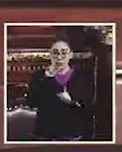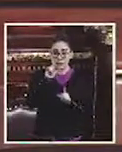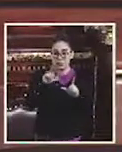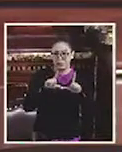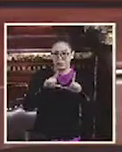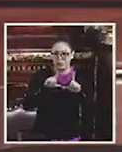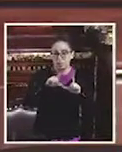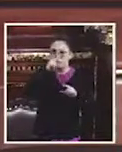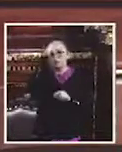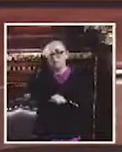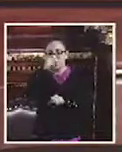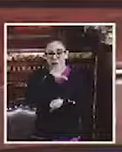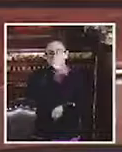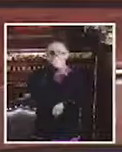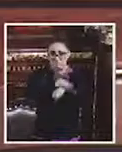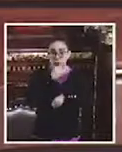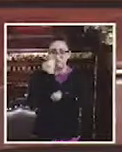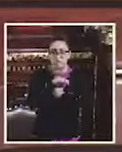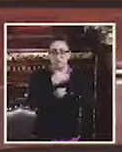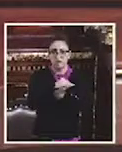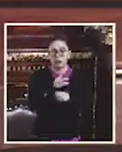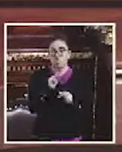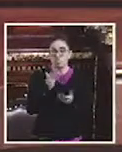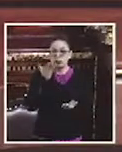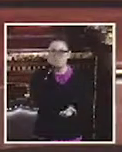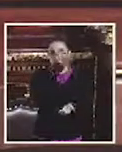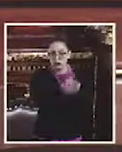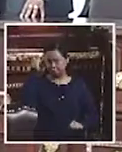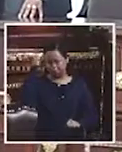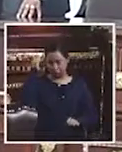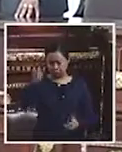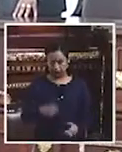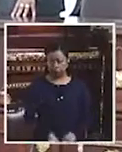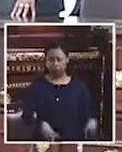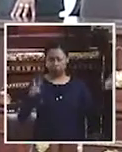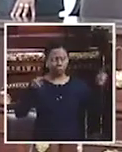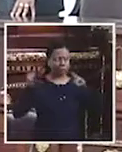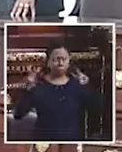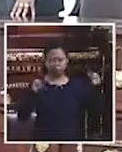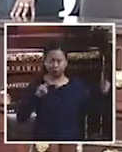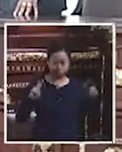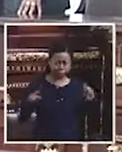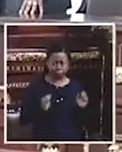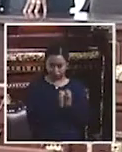con apoyo económico a mujeres en situación de violencia de género. ¡Ale!